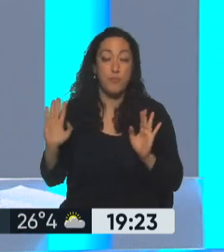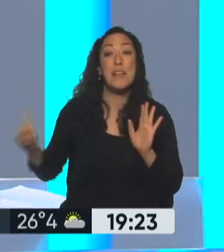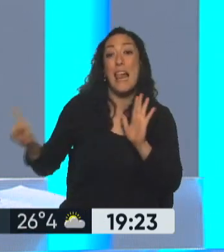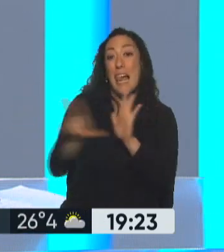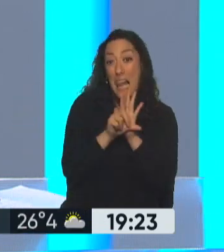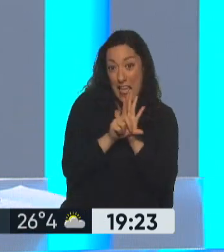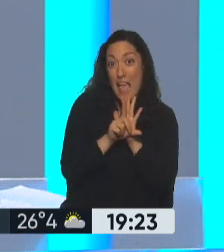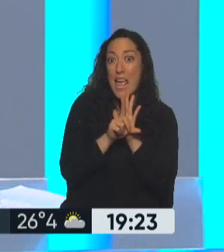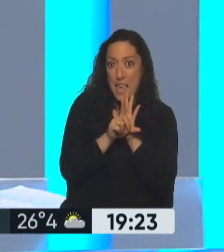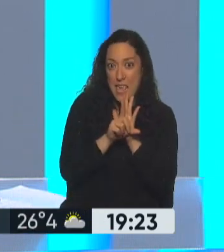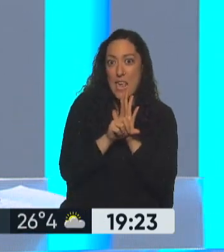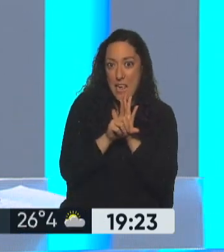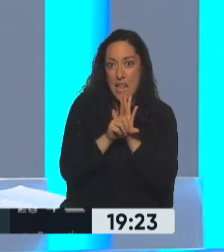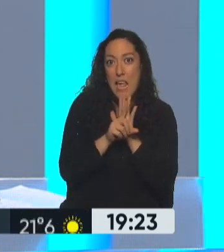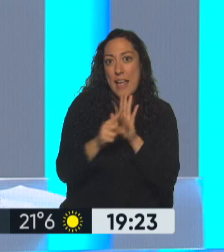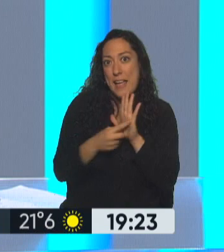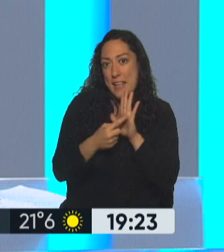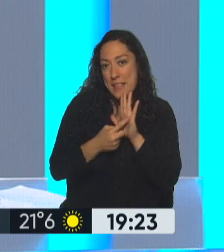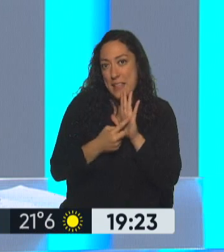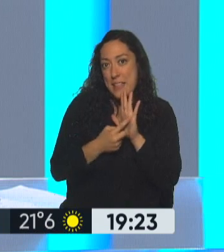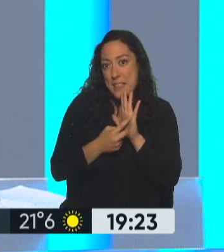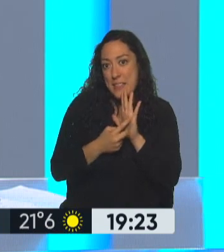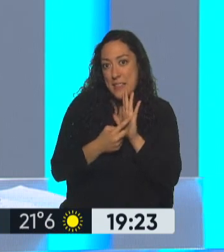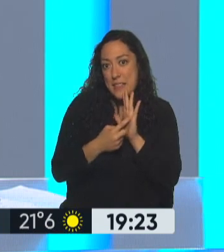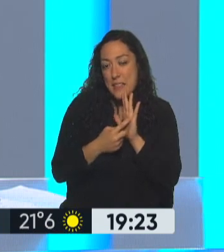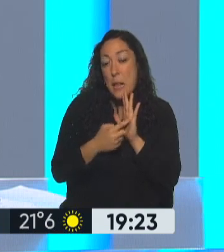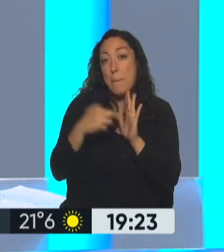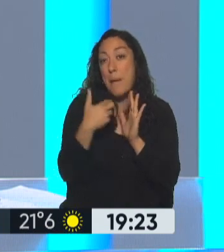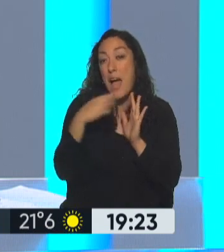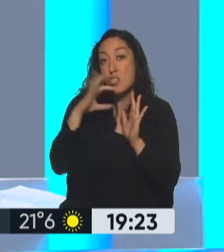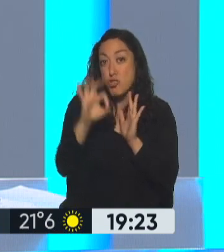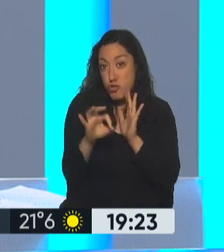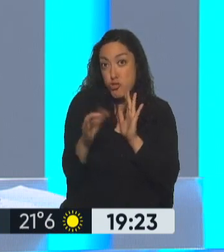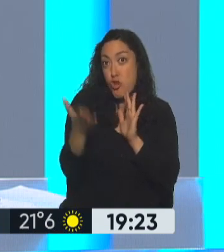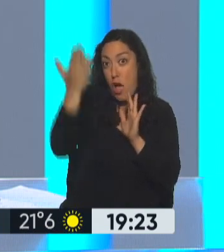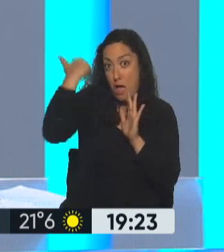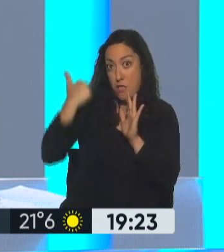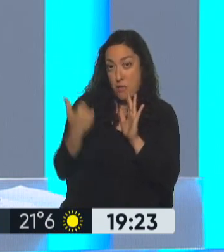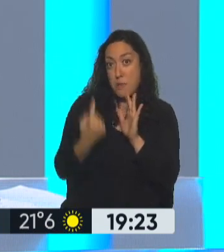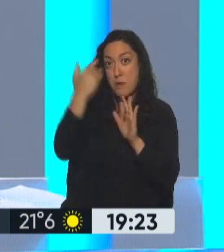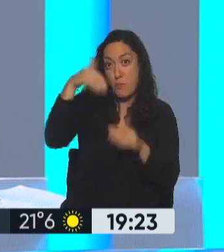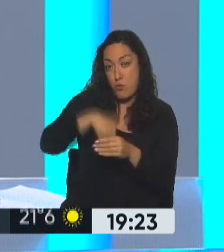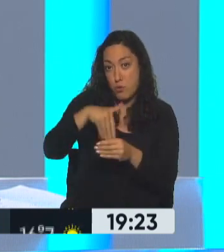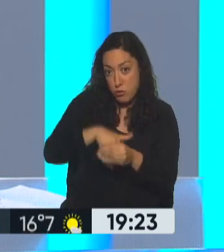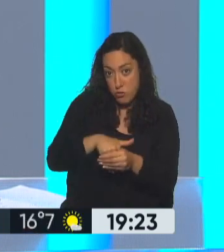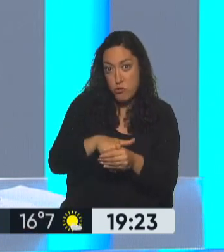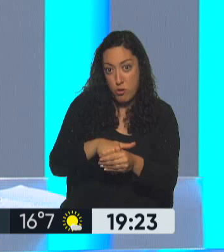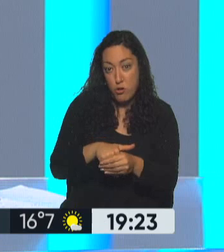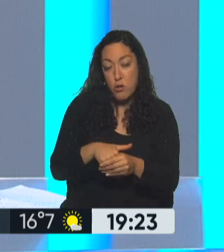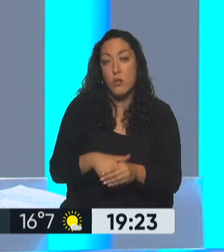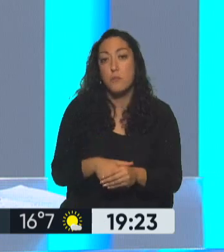ley por la que se establecieron las las paso las primarias abiertas y obligatorias